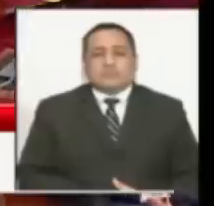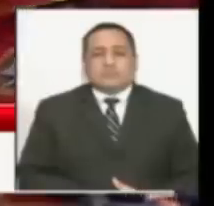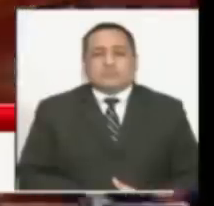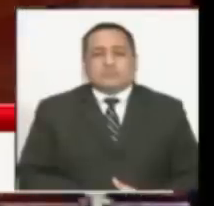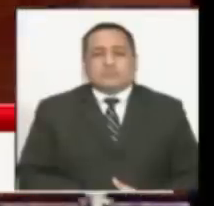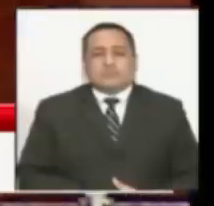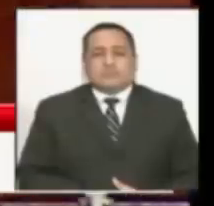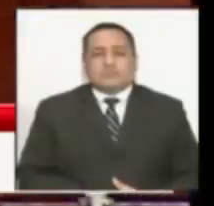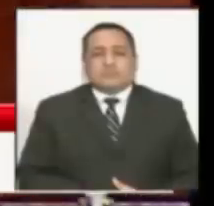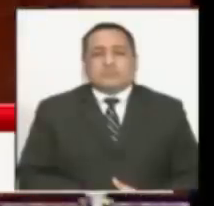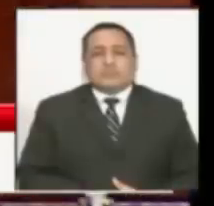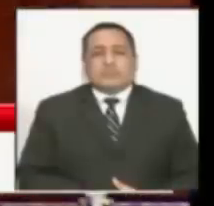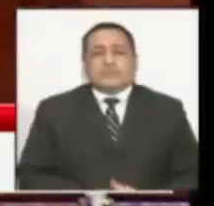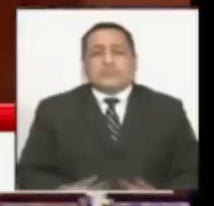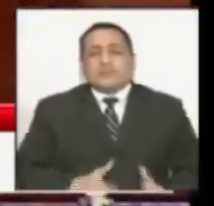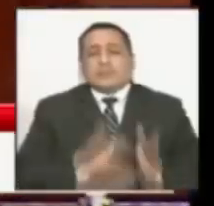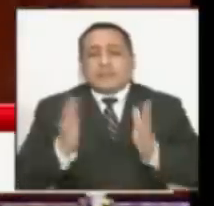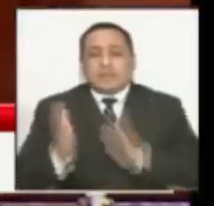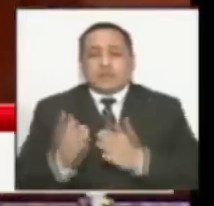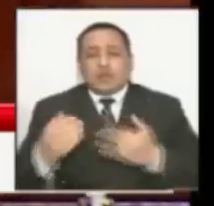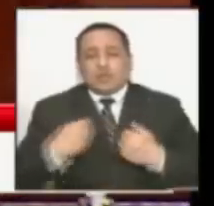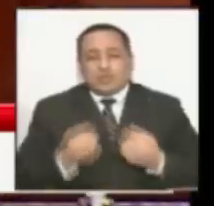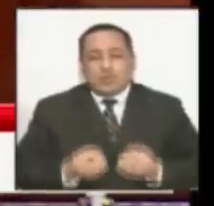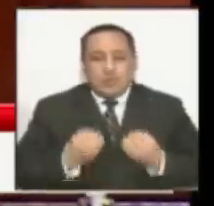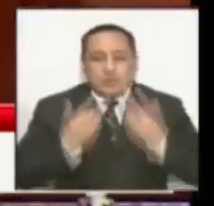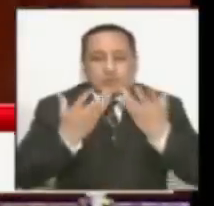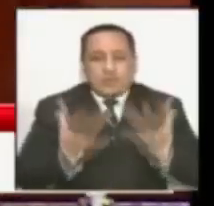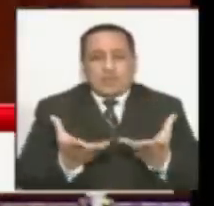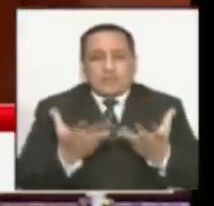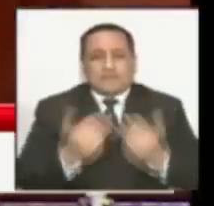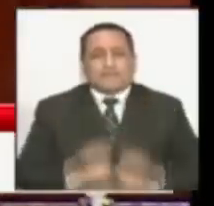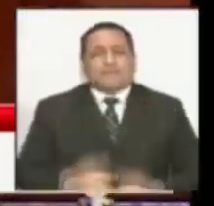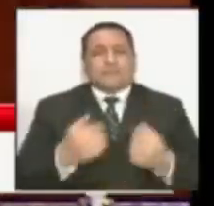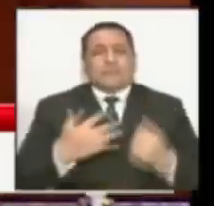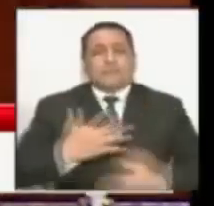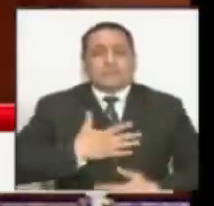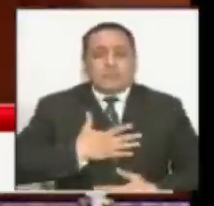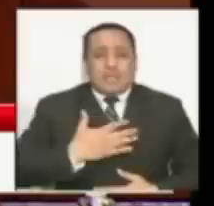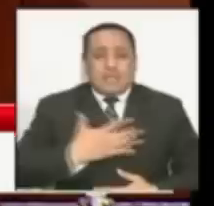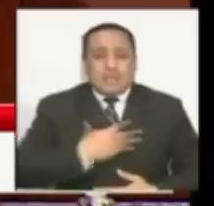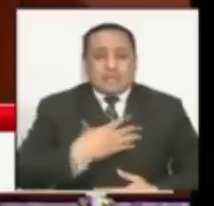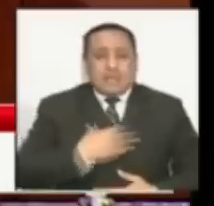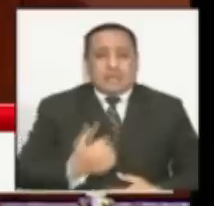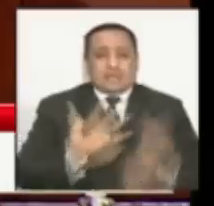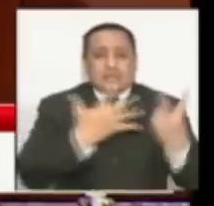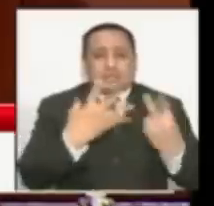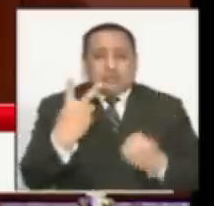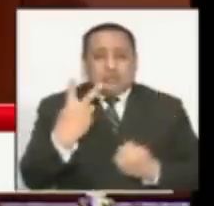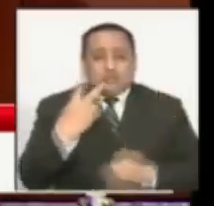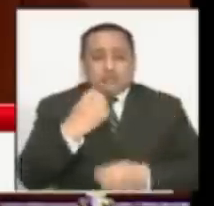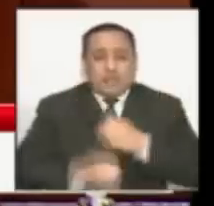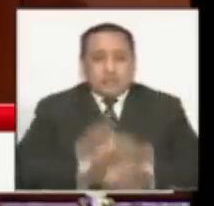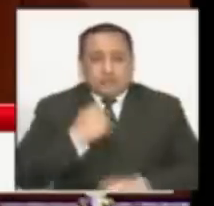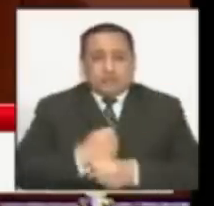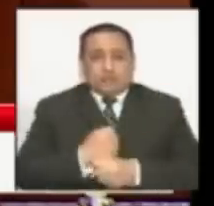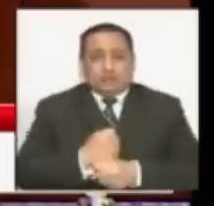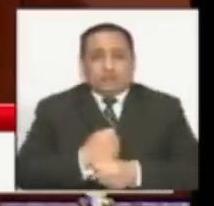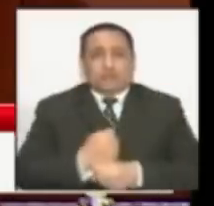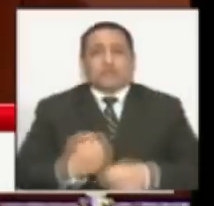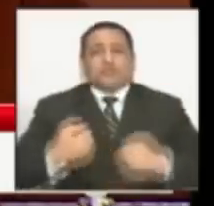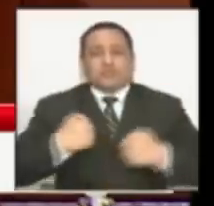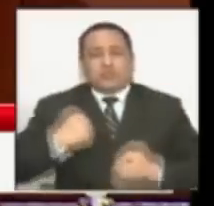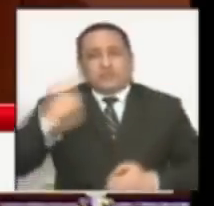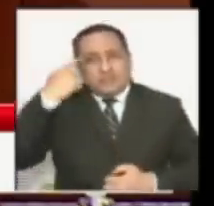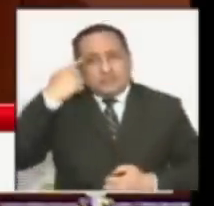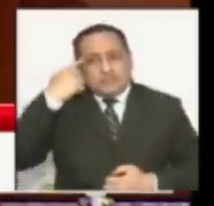Pasando a una confidencia personal, a los 72 años de edad, a la tierna edad de 72 años,